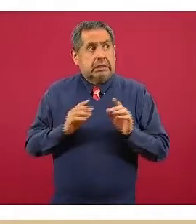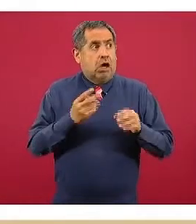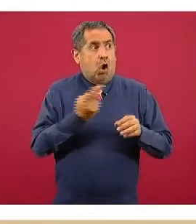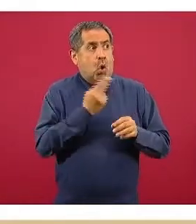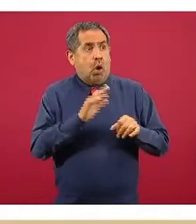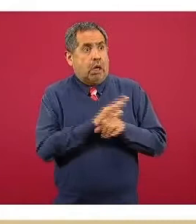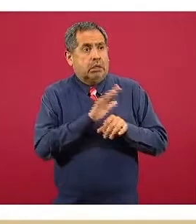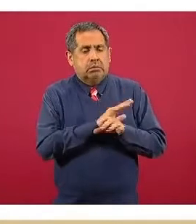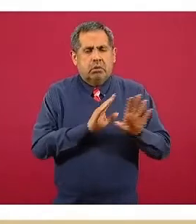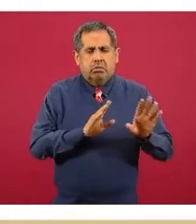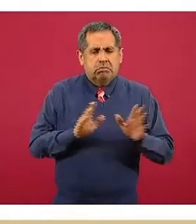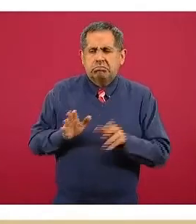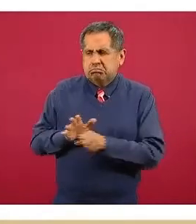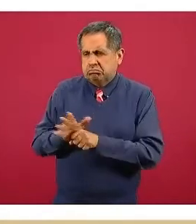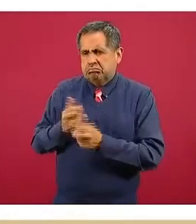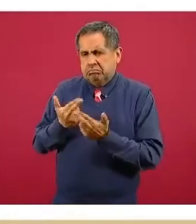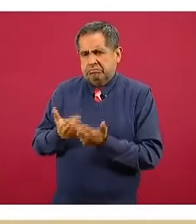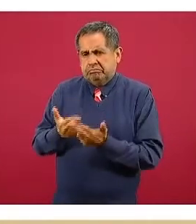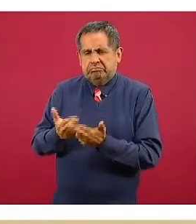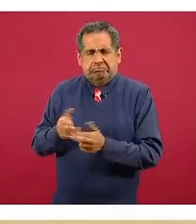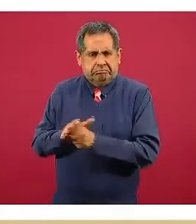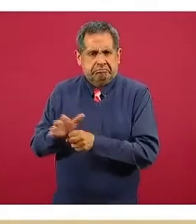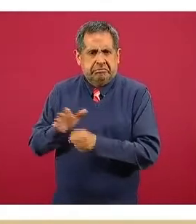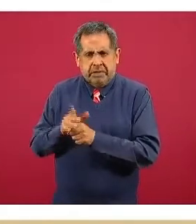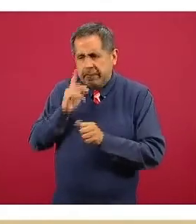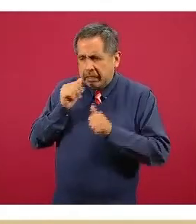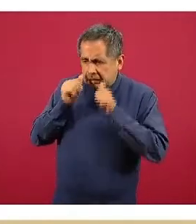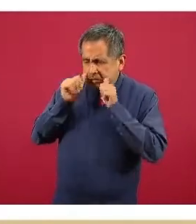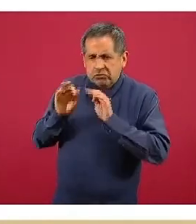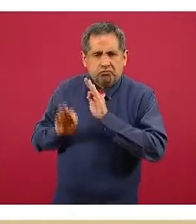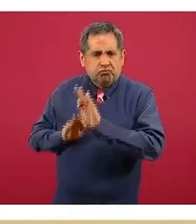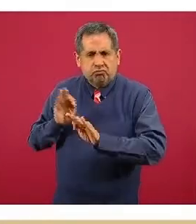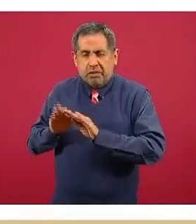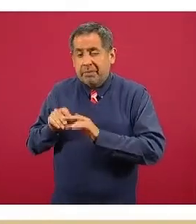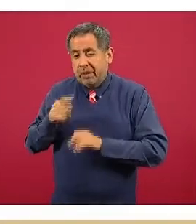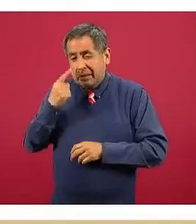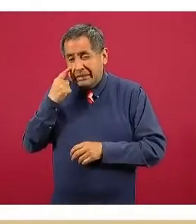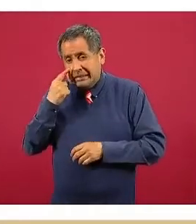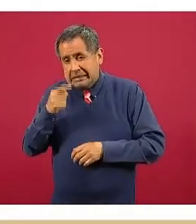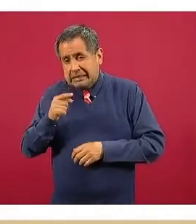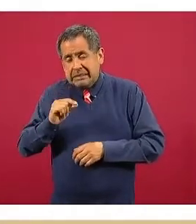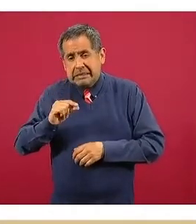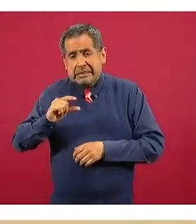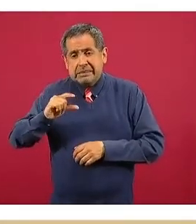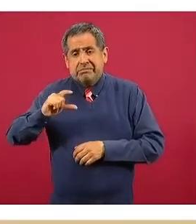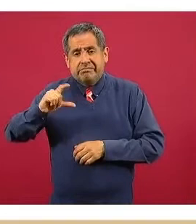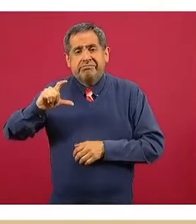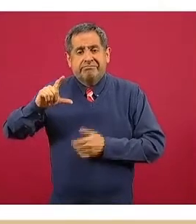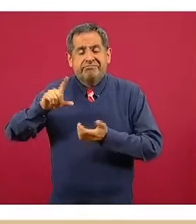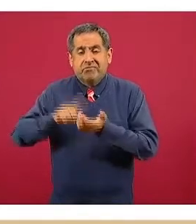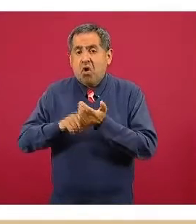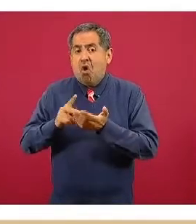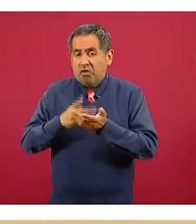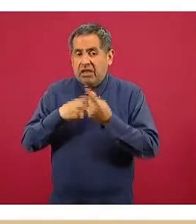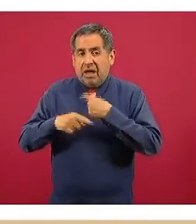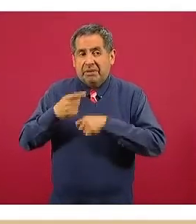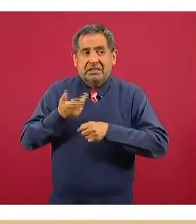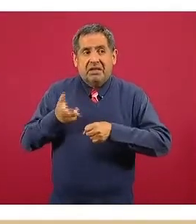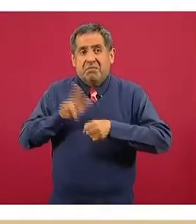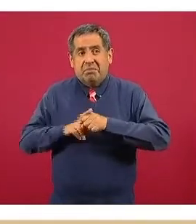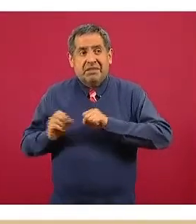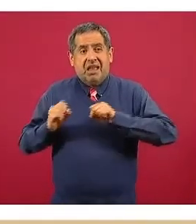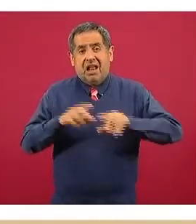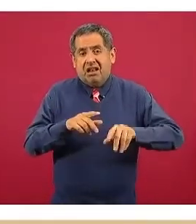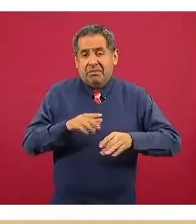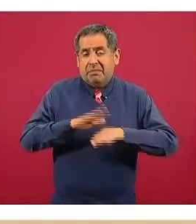necesariamente detonar acciones de reconversión, pero que si vemos la tendencia, esta se ha ido incrementando prácticamente en la última semana.